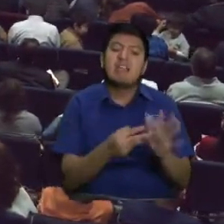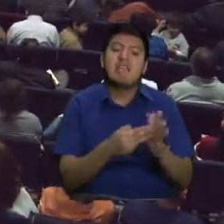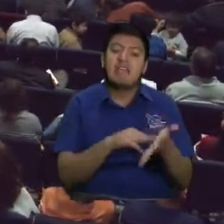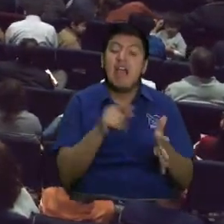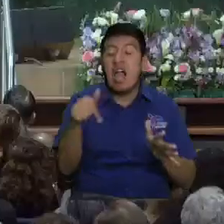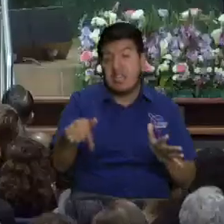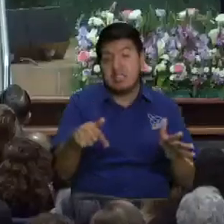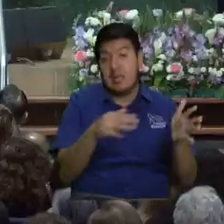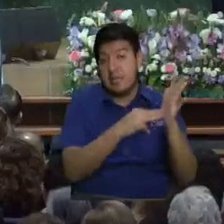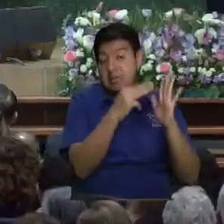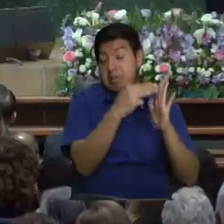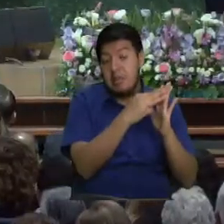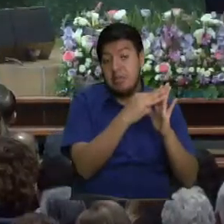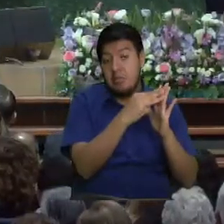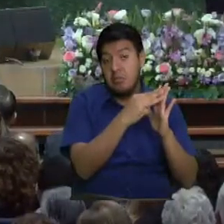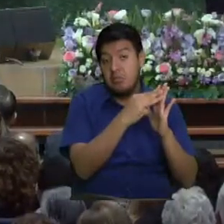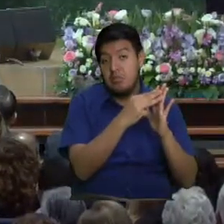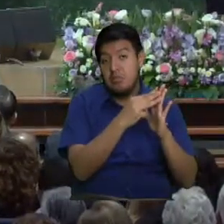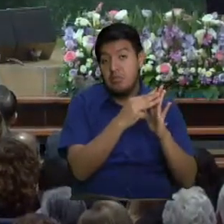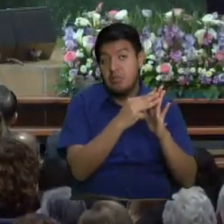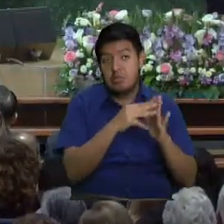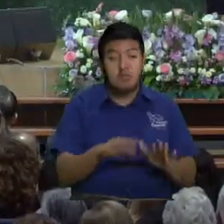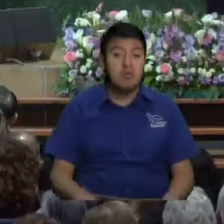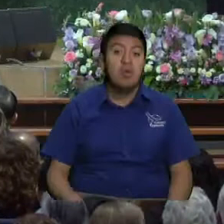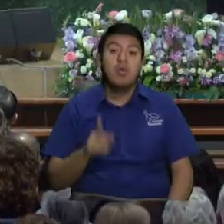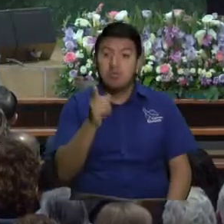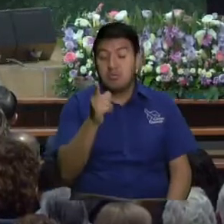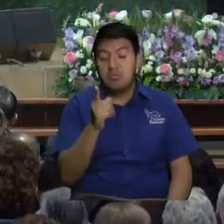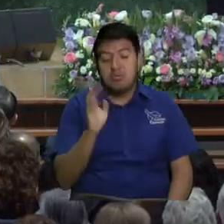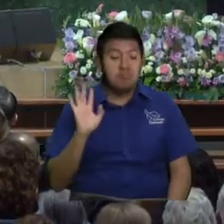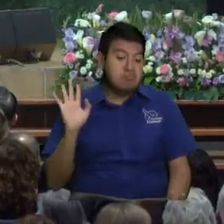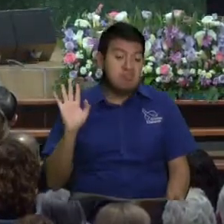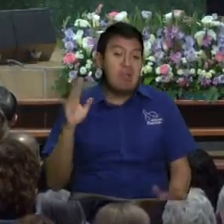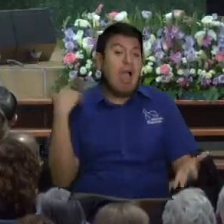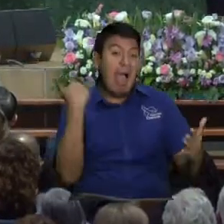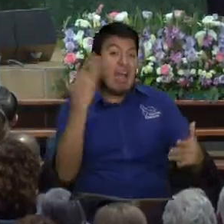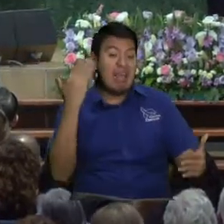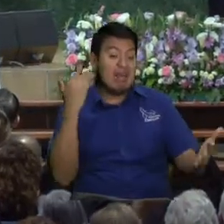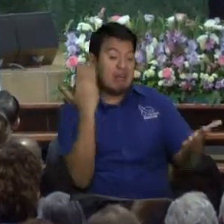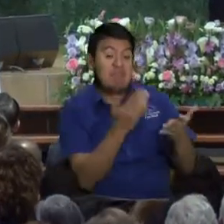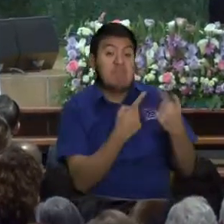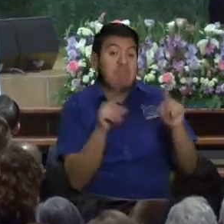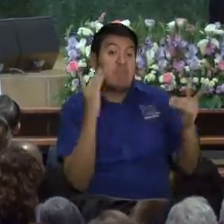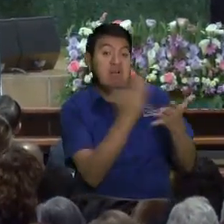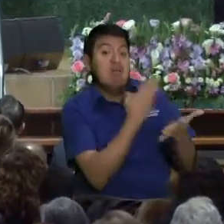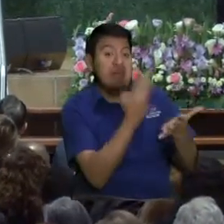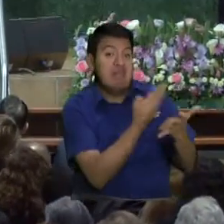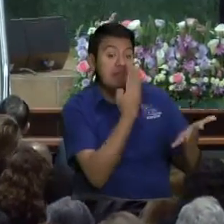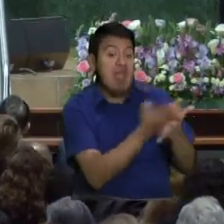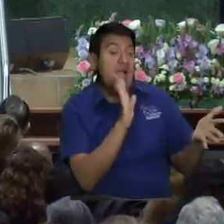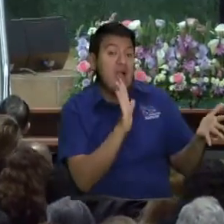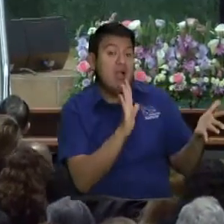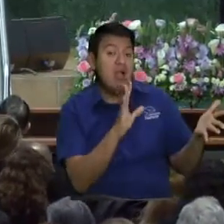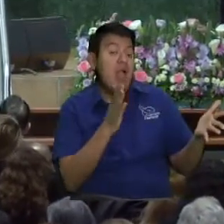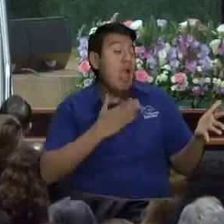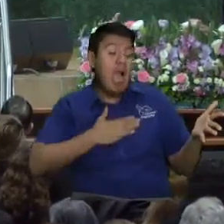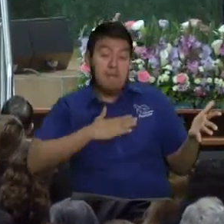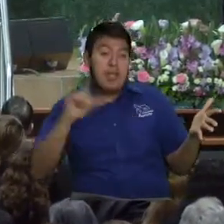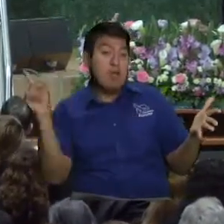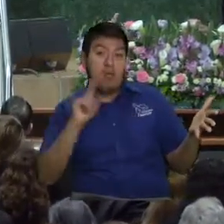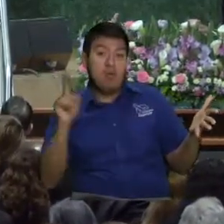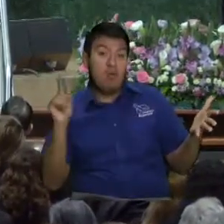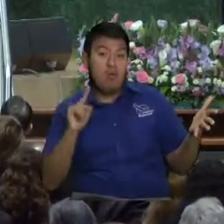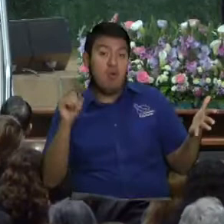algún problema, no es conmigo, va de pelearse con la Biblia. Y no le va a ir bien. Porque son